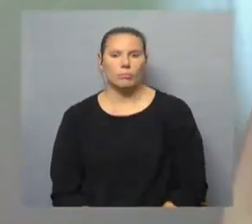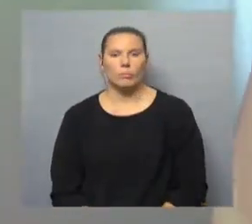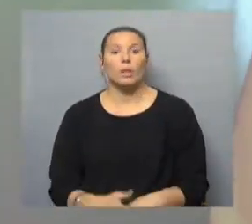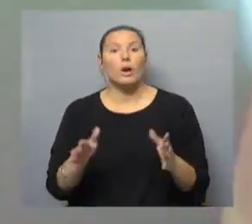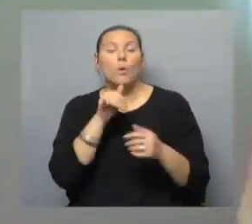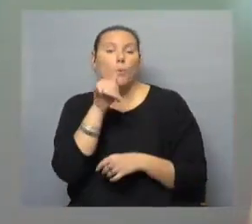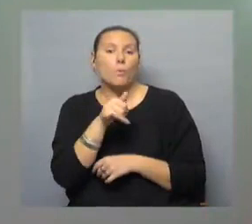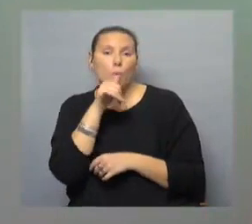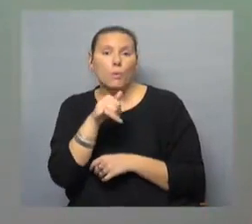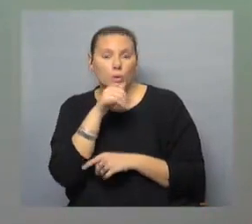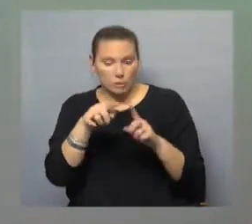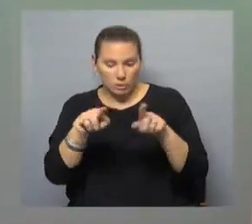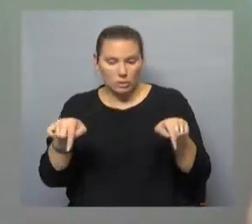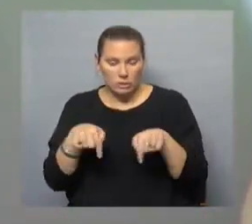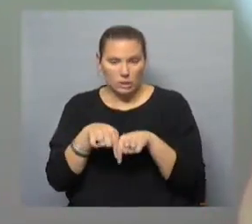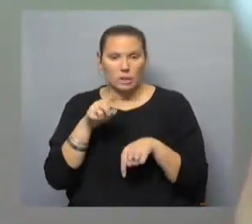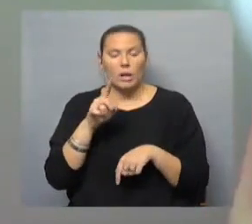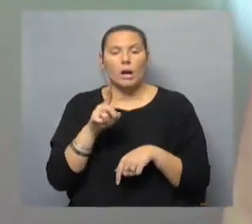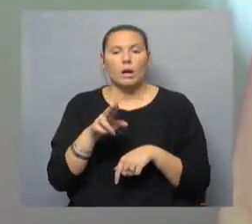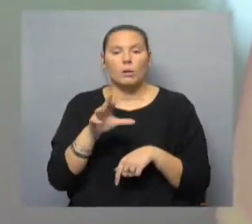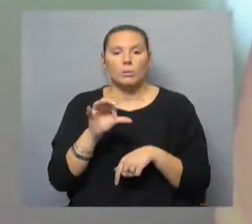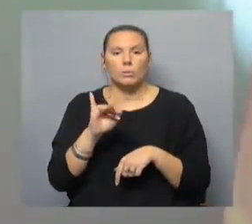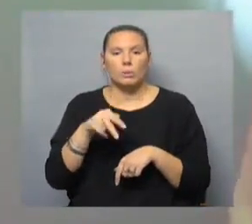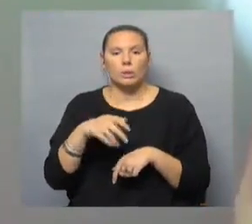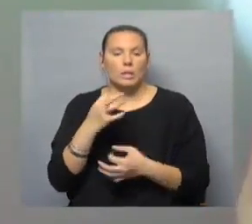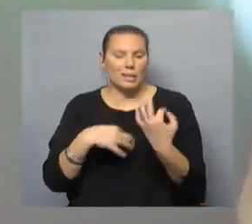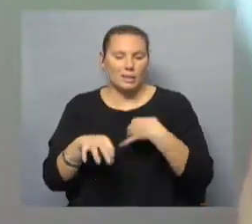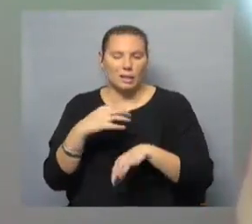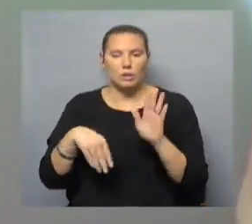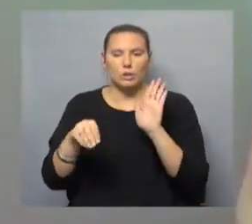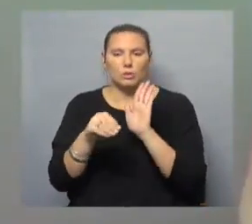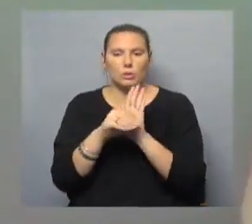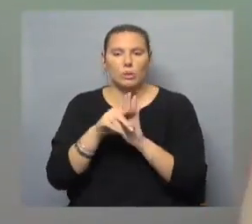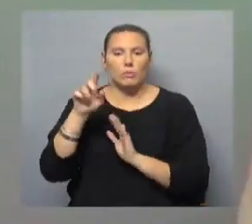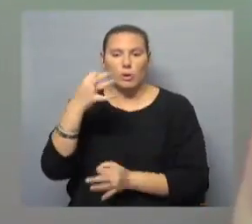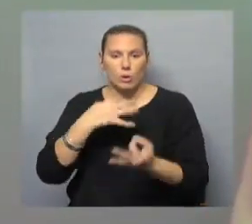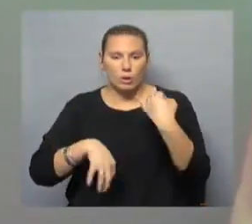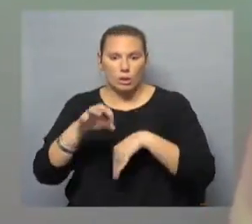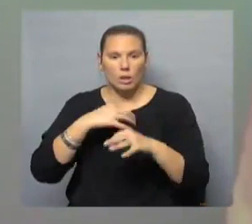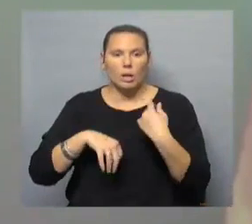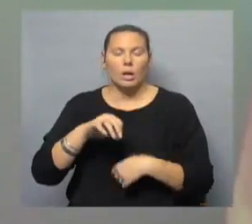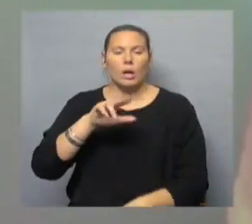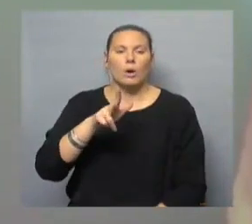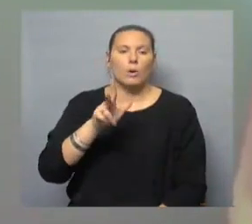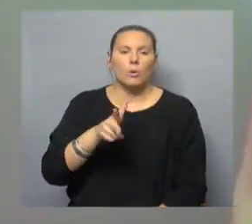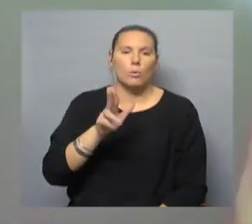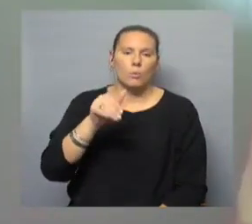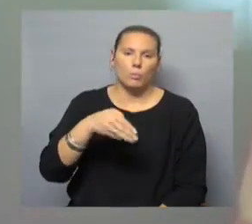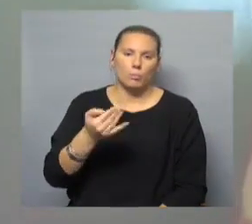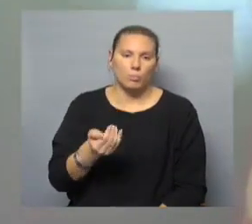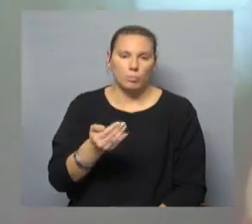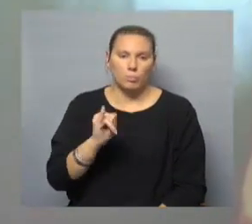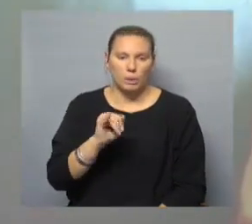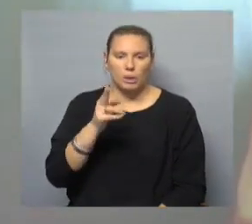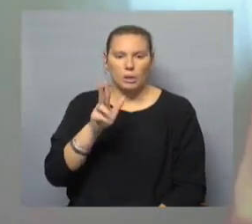Les cuento que estoy en la sala del Mir Agustini del Teatro Solís por motivo de la obra Umbi Umbi, que es una obra